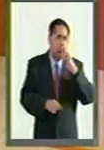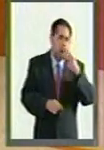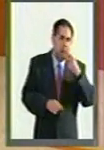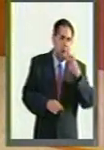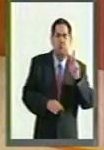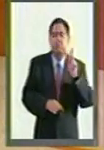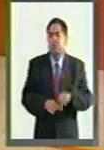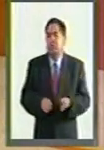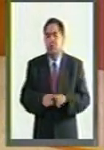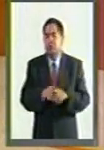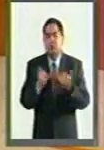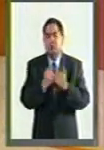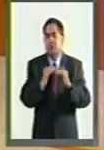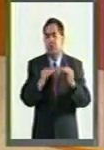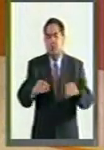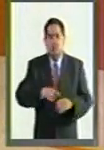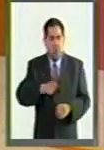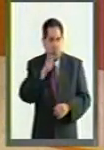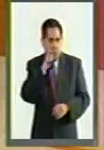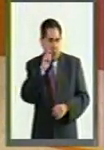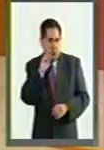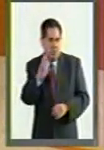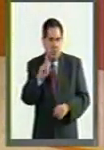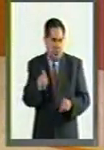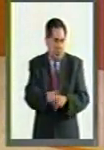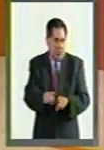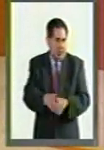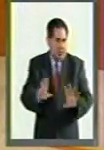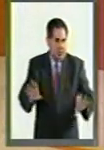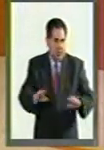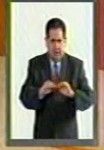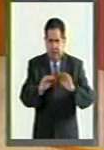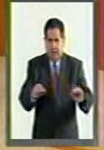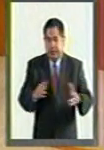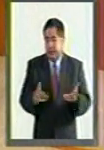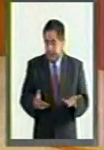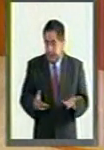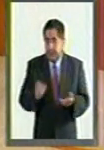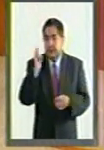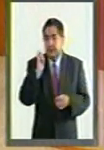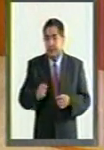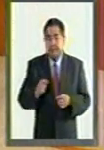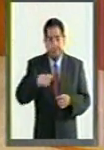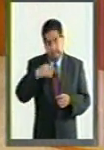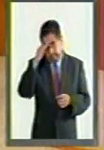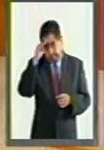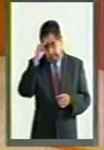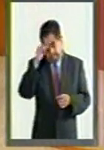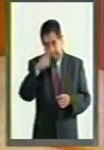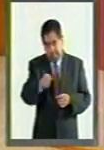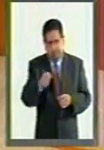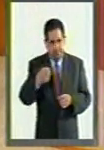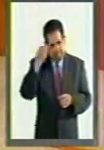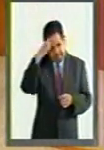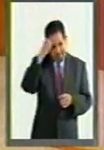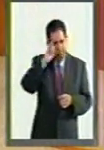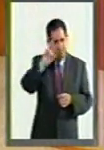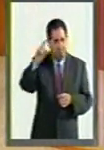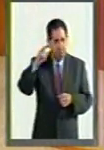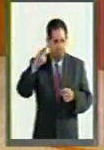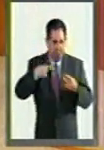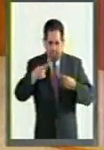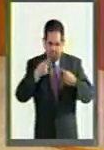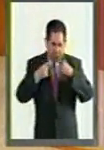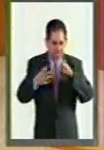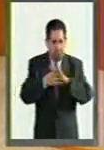como lo puede tener con la marihuana o como con otros elementos. Es decir, lo que mandaban las expertas y expertos en estos